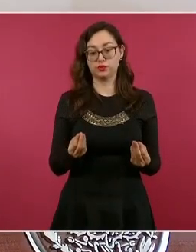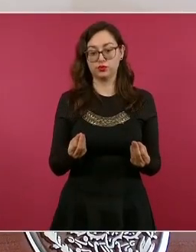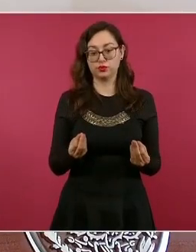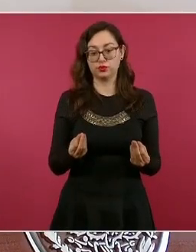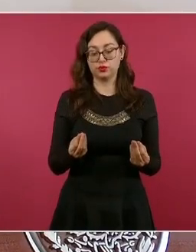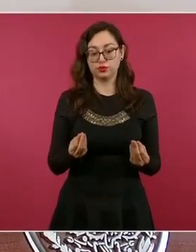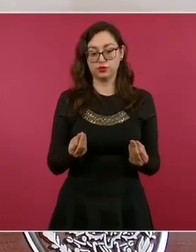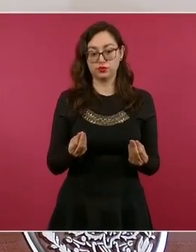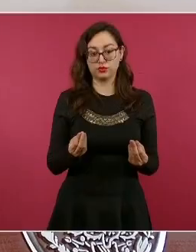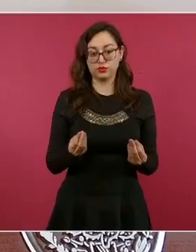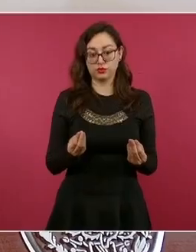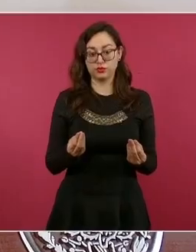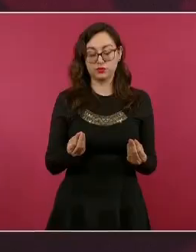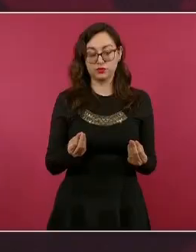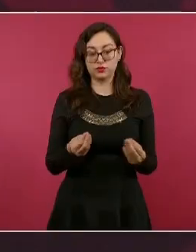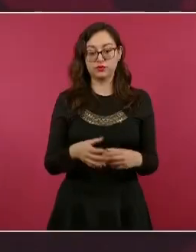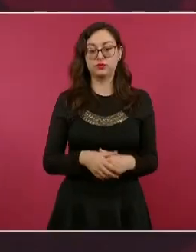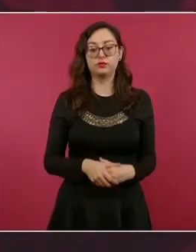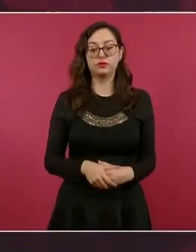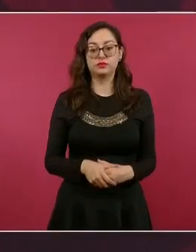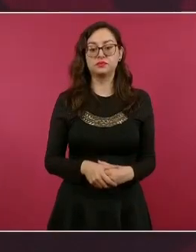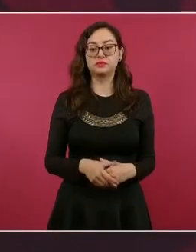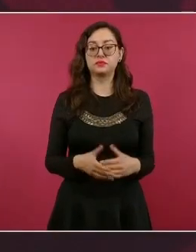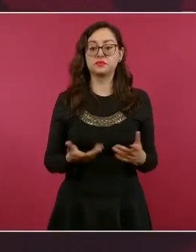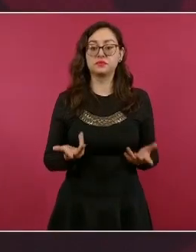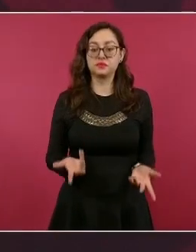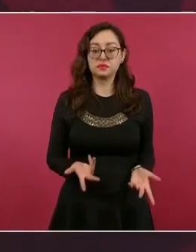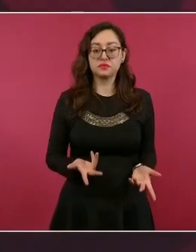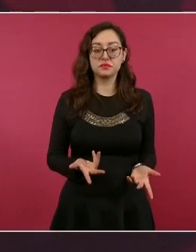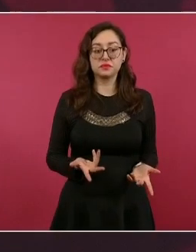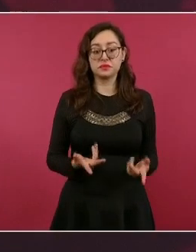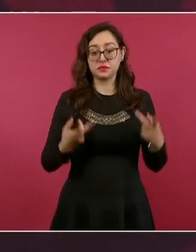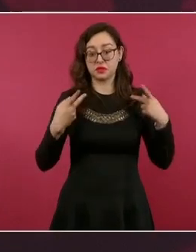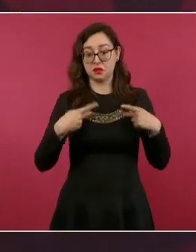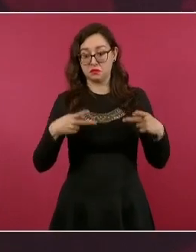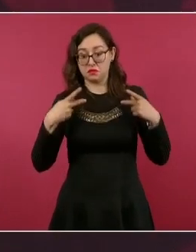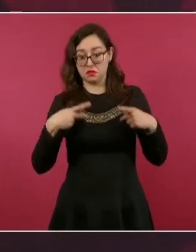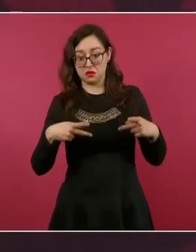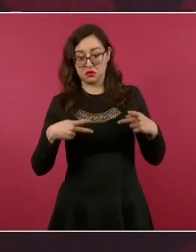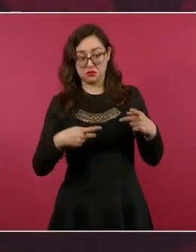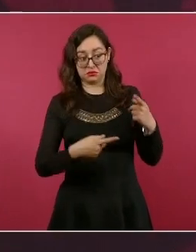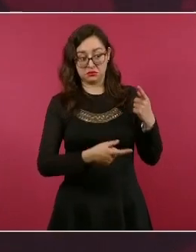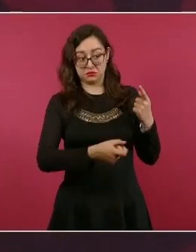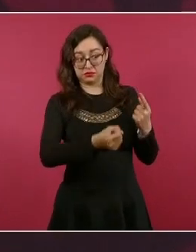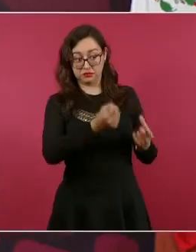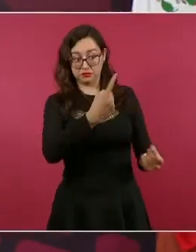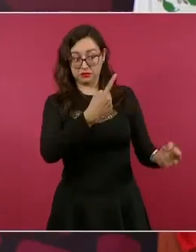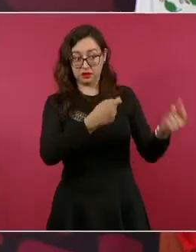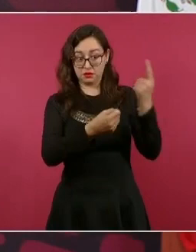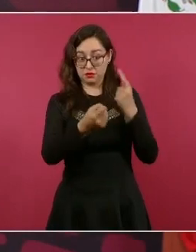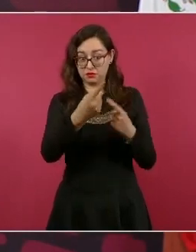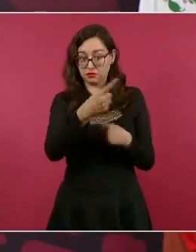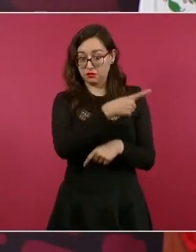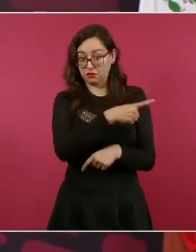No todos tienen el propósito de que haya justicia,